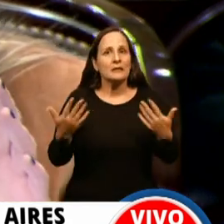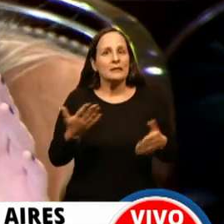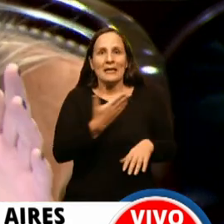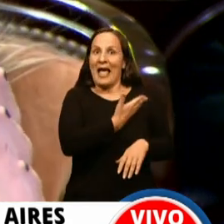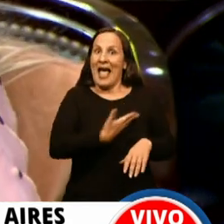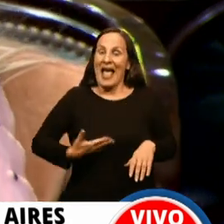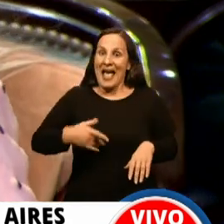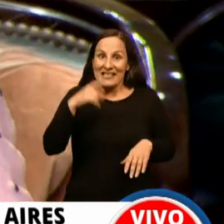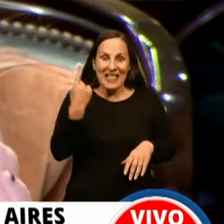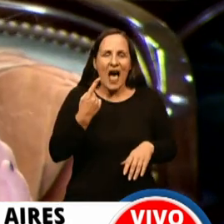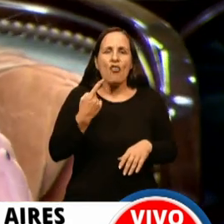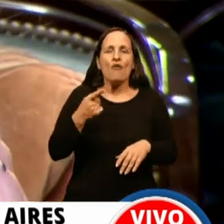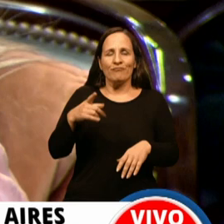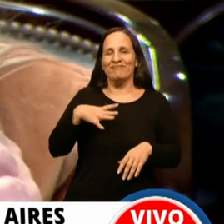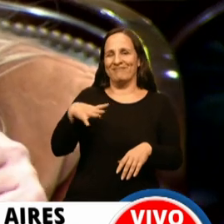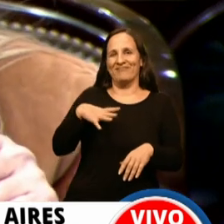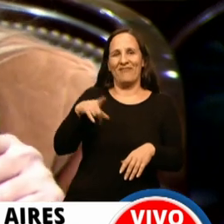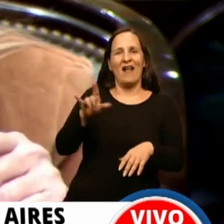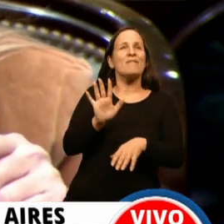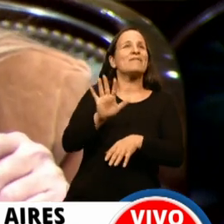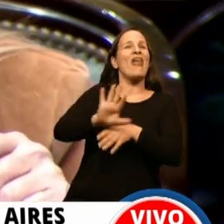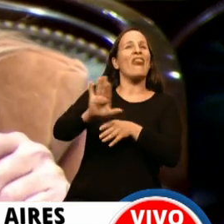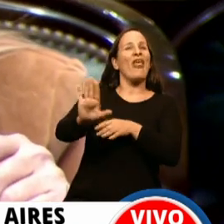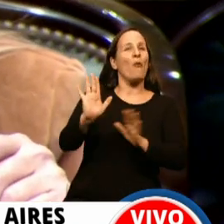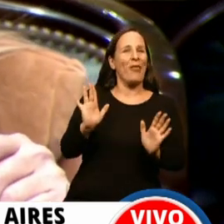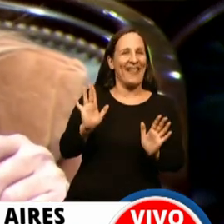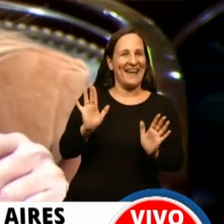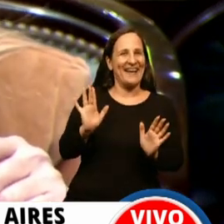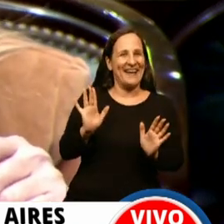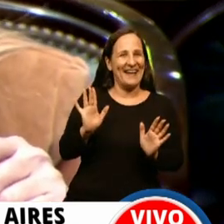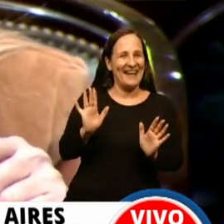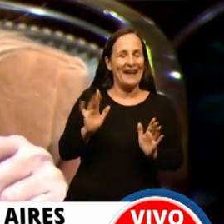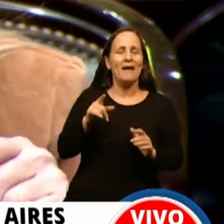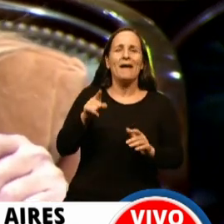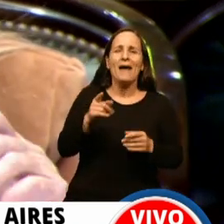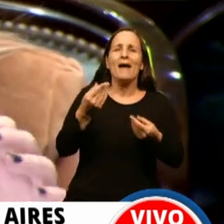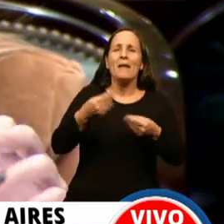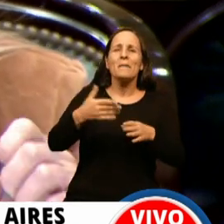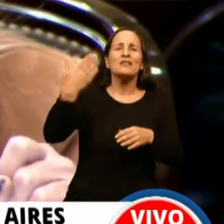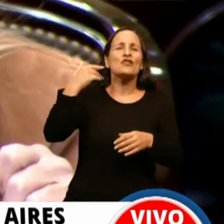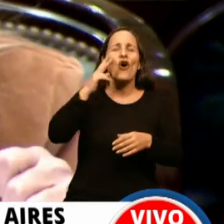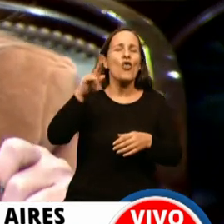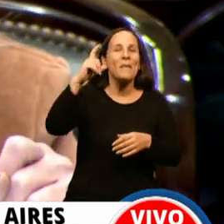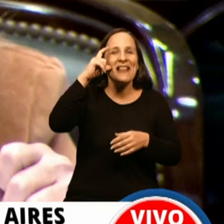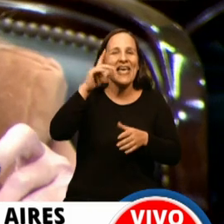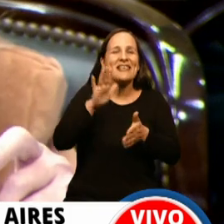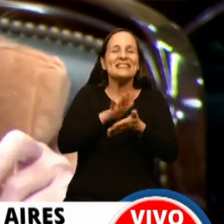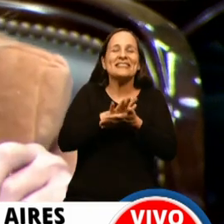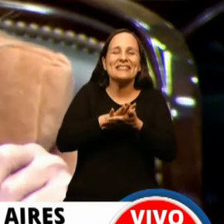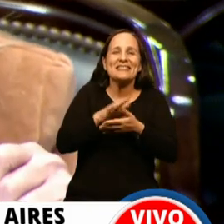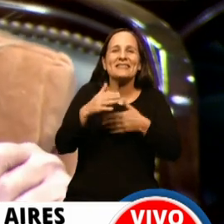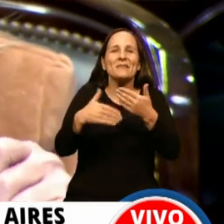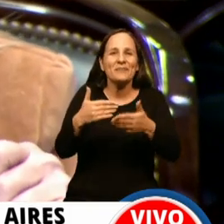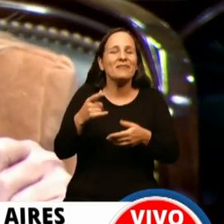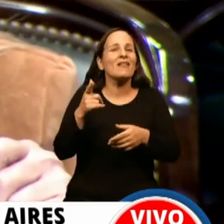sin duda que teníamos una deuda una deuda que se empezó a cicatrizar en el 2010 con